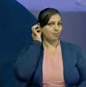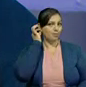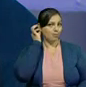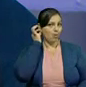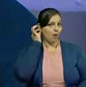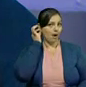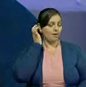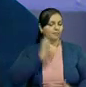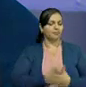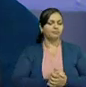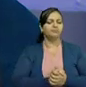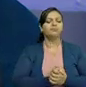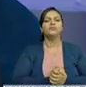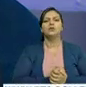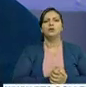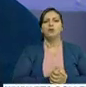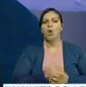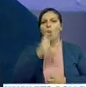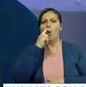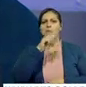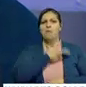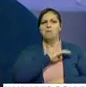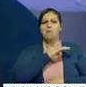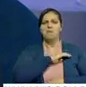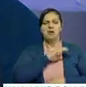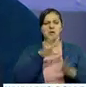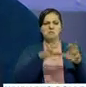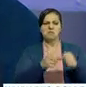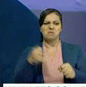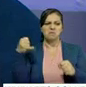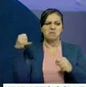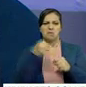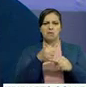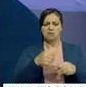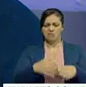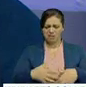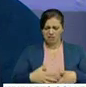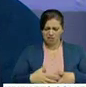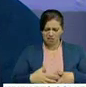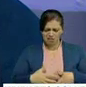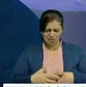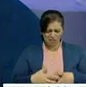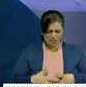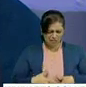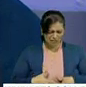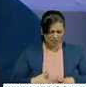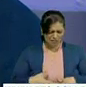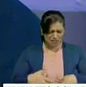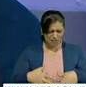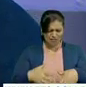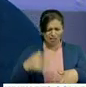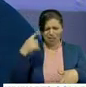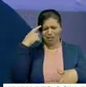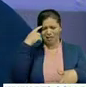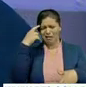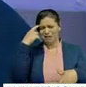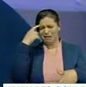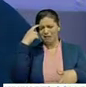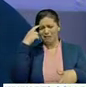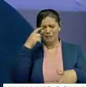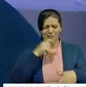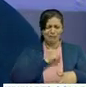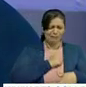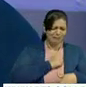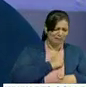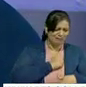terrible. Hay presión psicológica, social, familiar, económica. Eso crea un ambiente de confusión terrible,